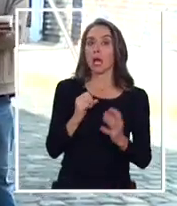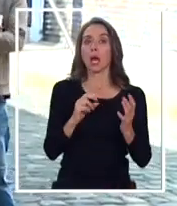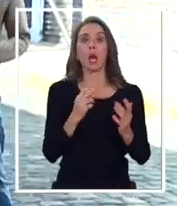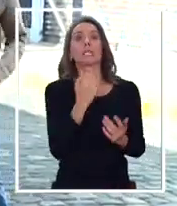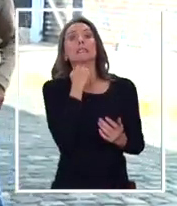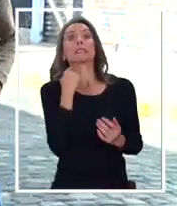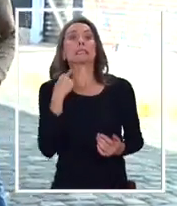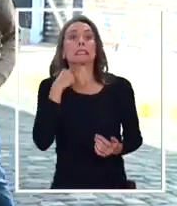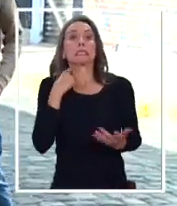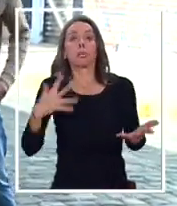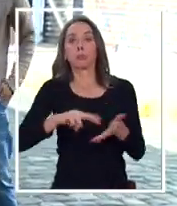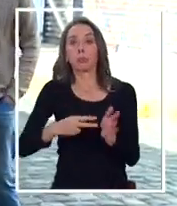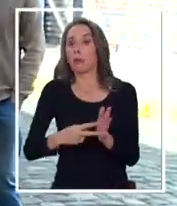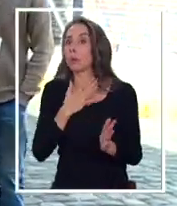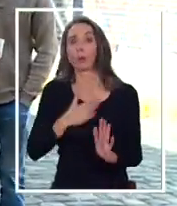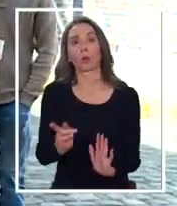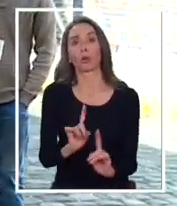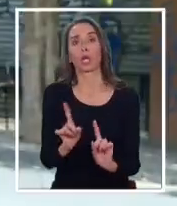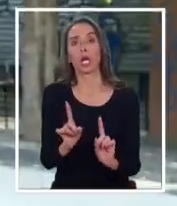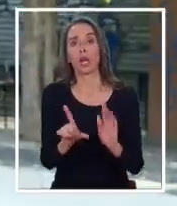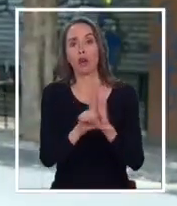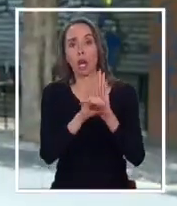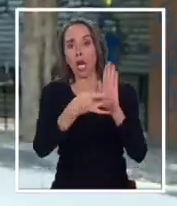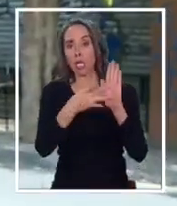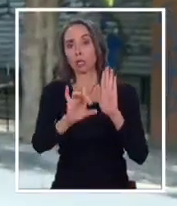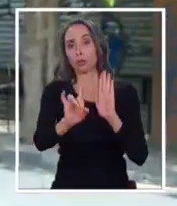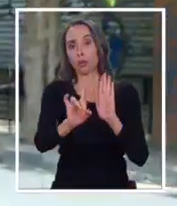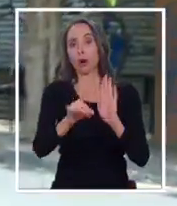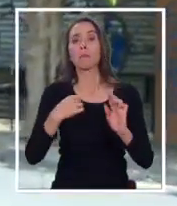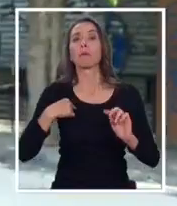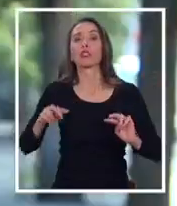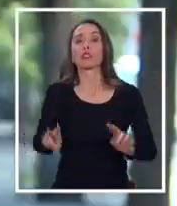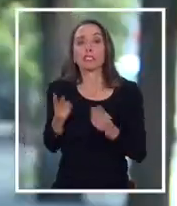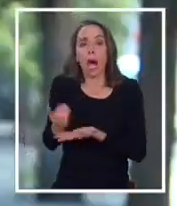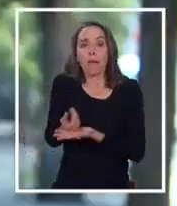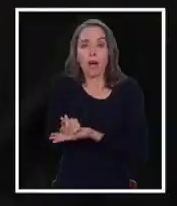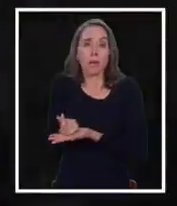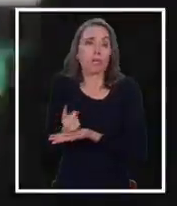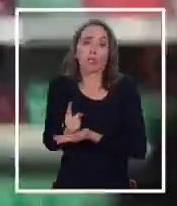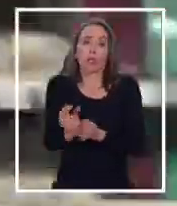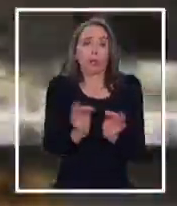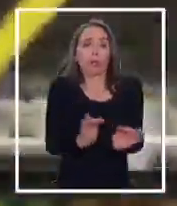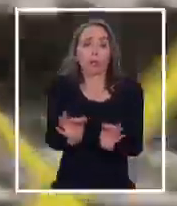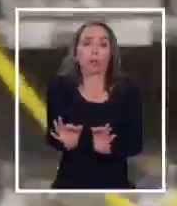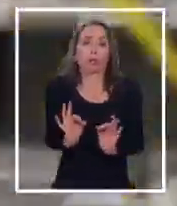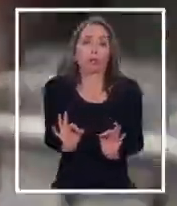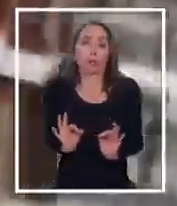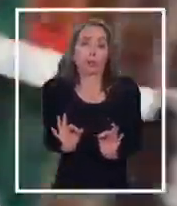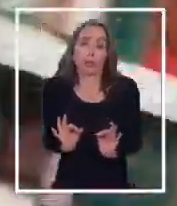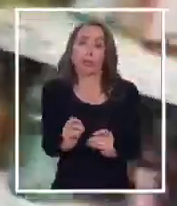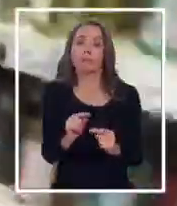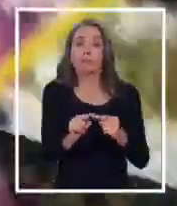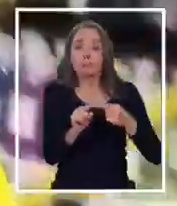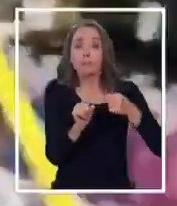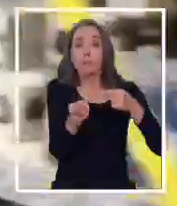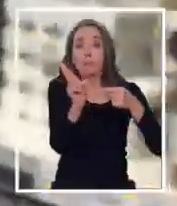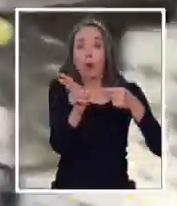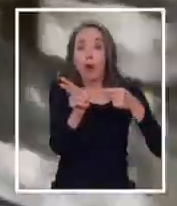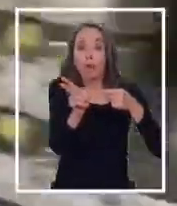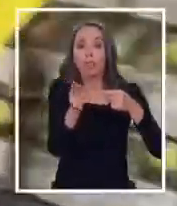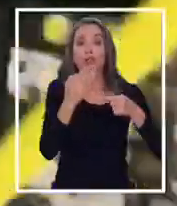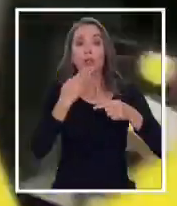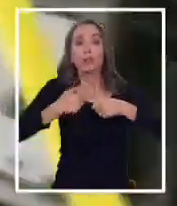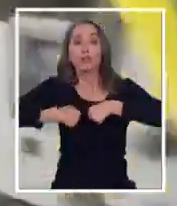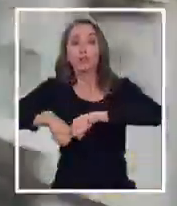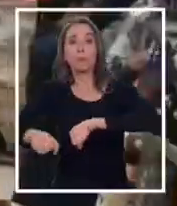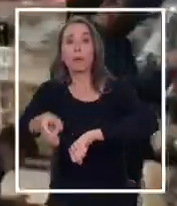lo que menos queremos tengamos infringir la ley o sea por tratar de salvarnos estamos los justos una restricción que también incluye a los